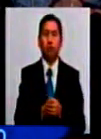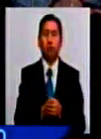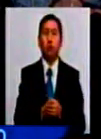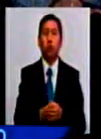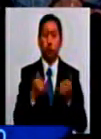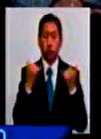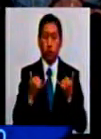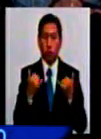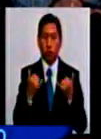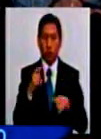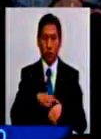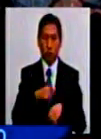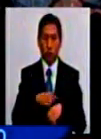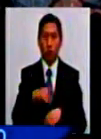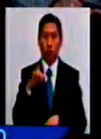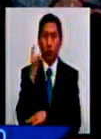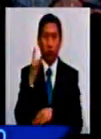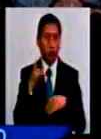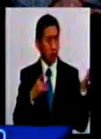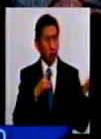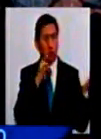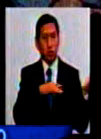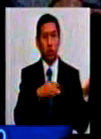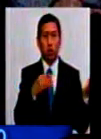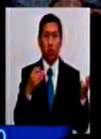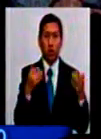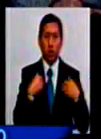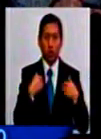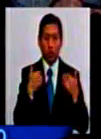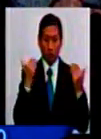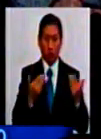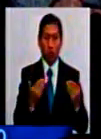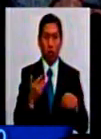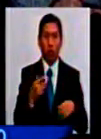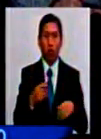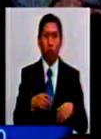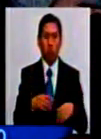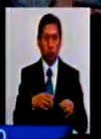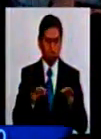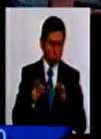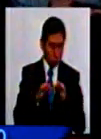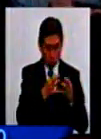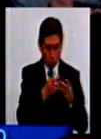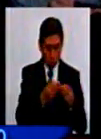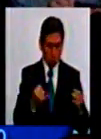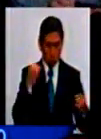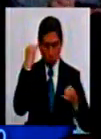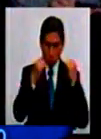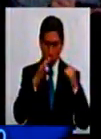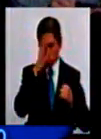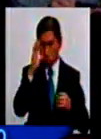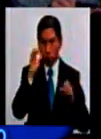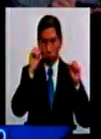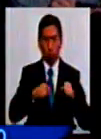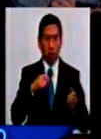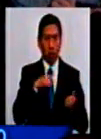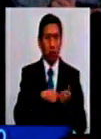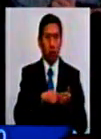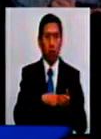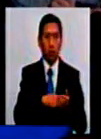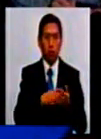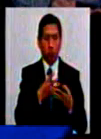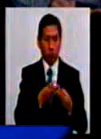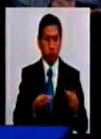Hoy, en el siglo XXI, Bolivia y Chile tienen a su disposición muchas soluciones creativas y prácticas para este